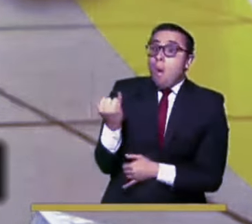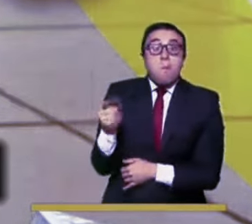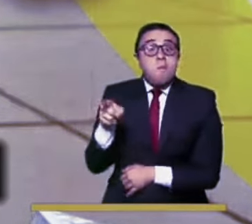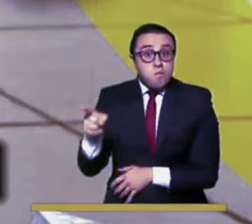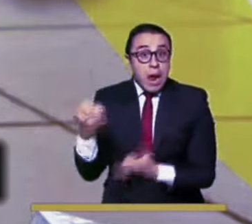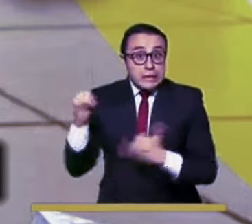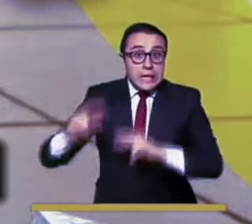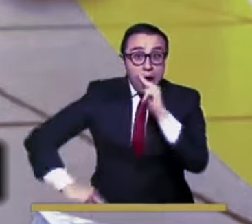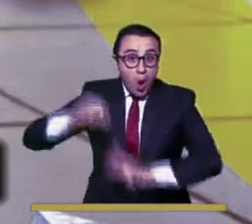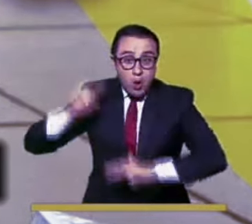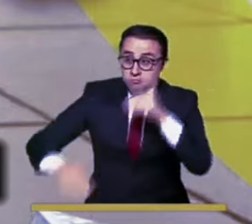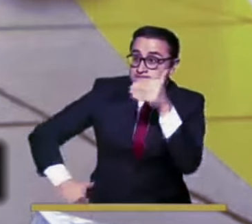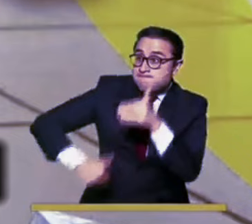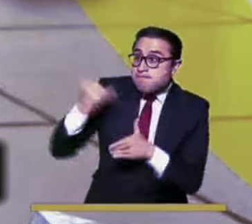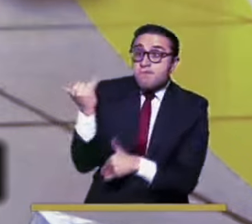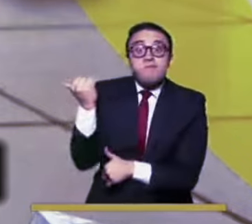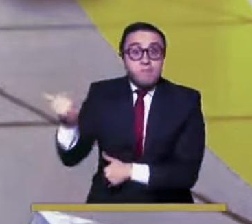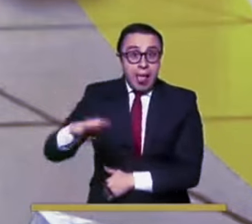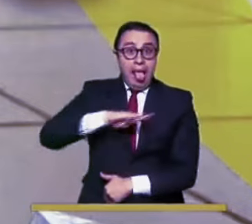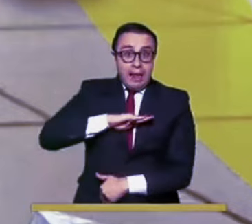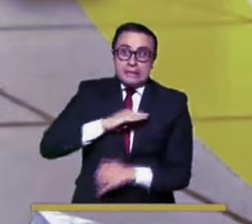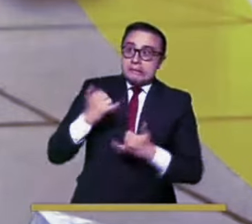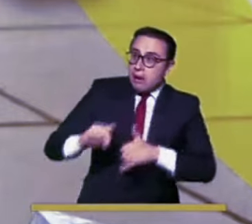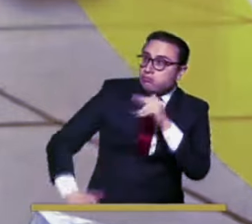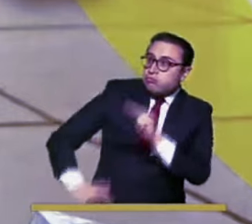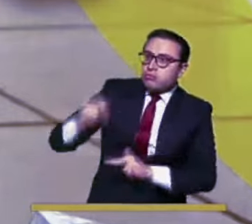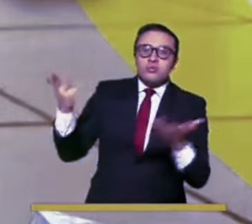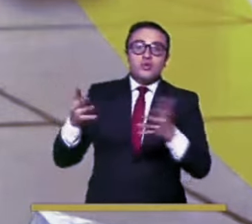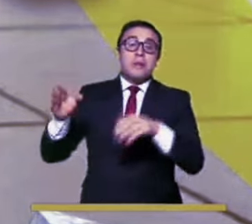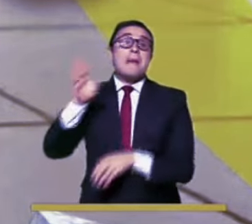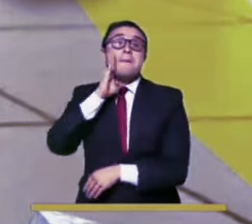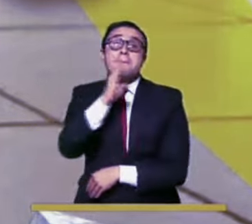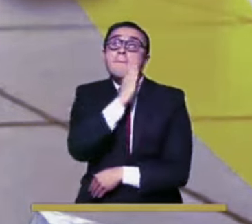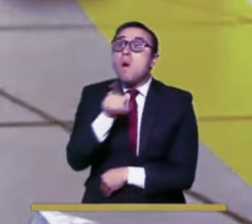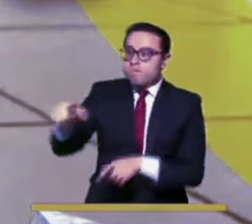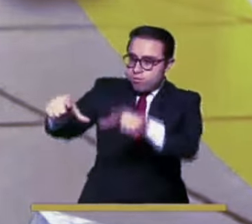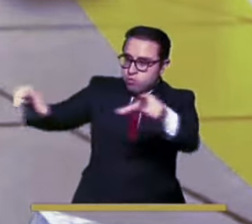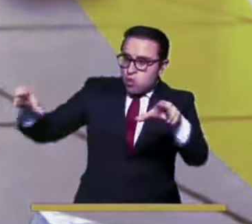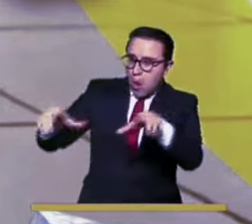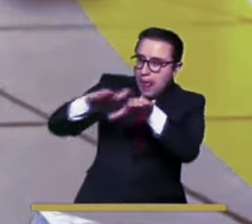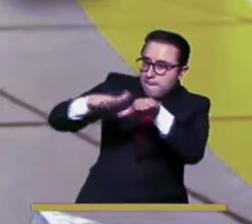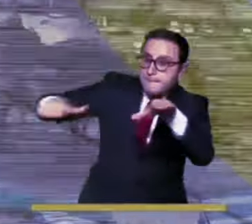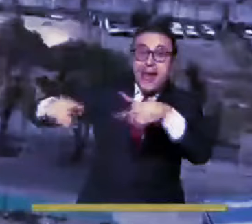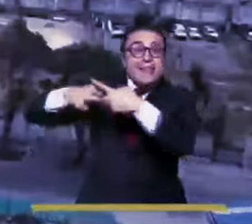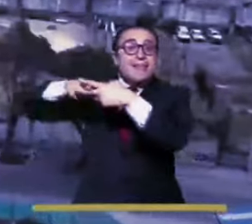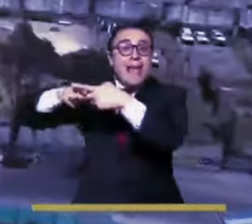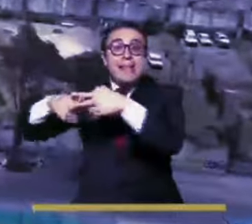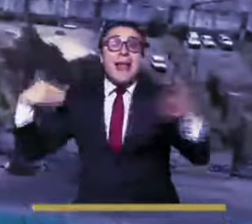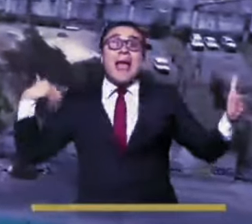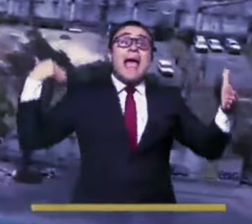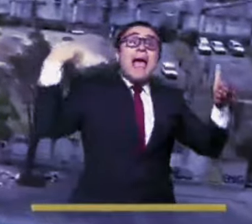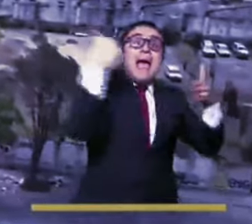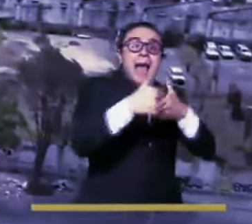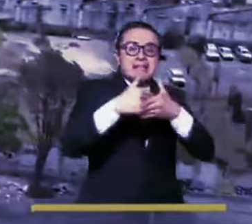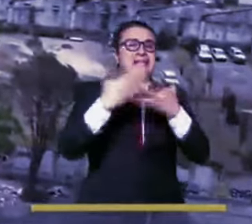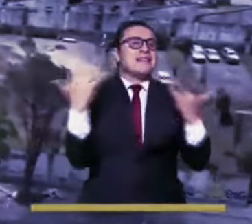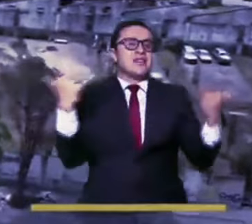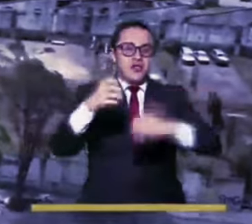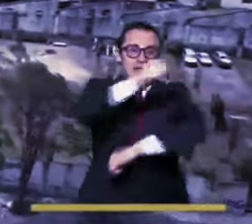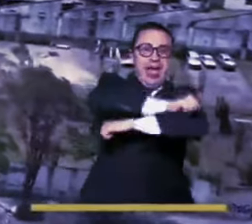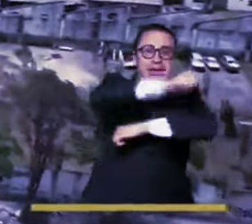que se está construyendo la actual administración, desde el patio Taller en Bosa hasta la estación Antonio